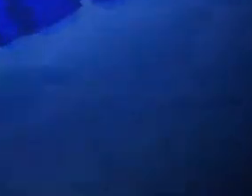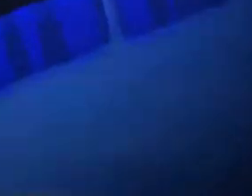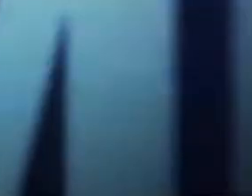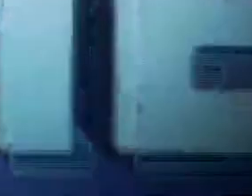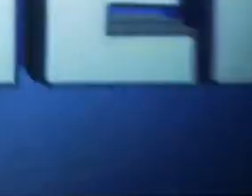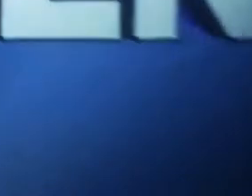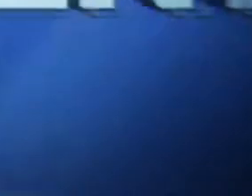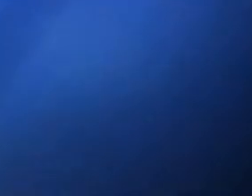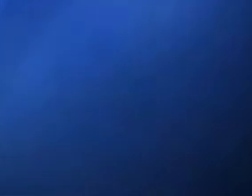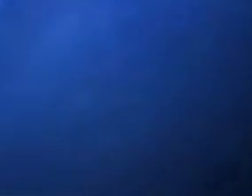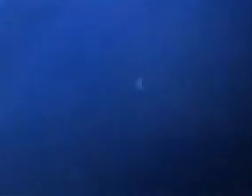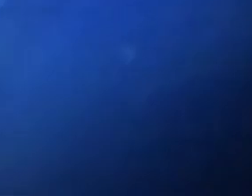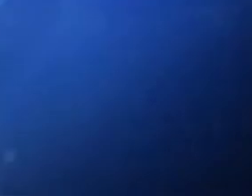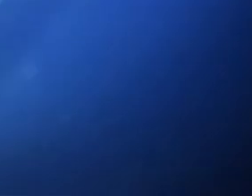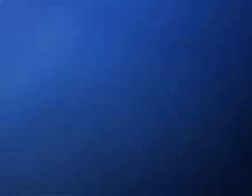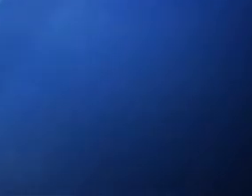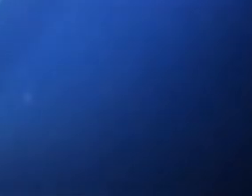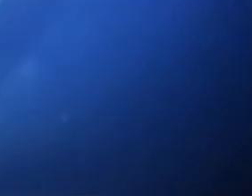Seguimos hablando.